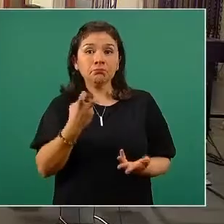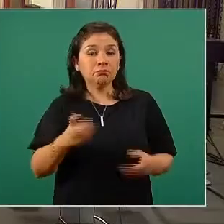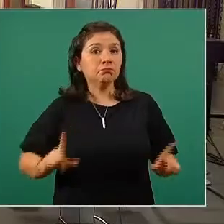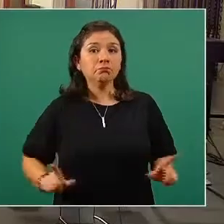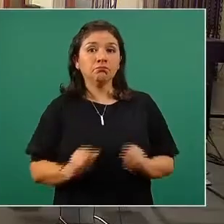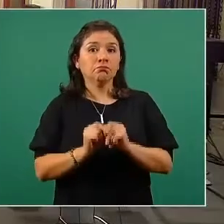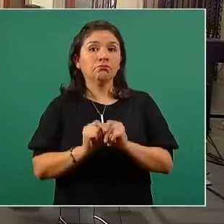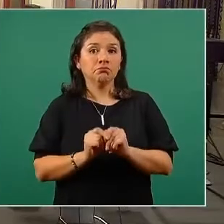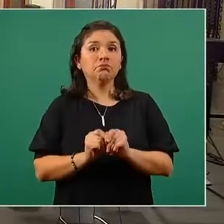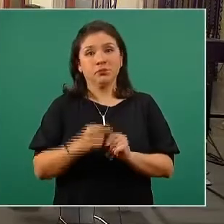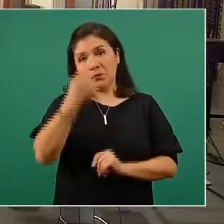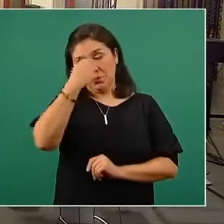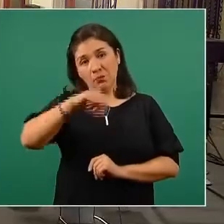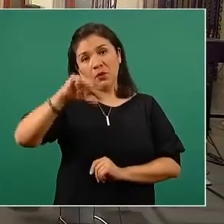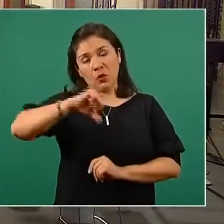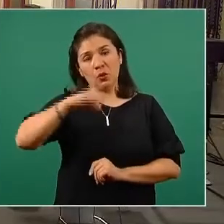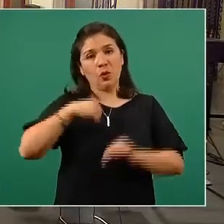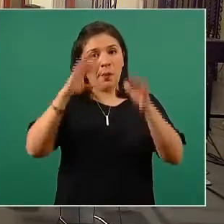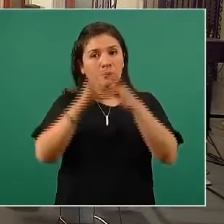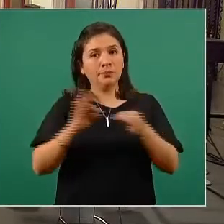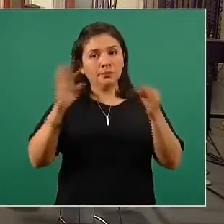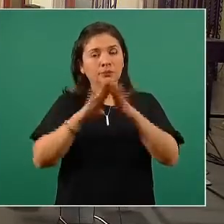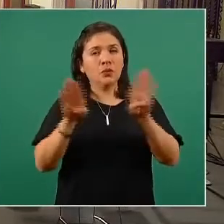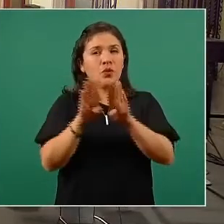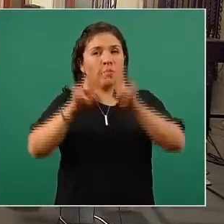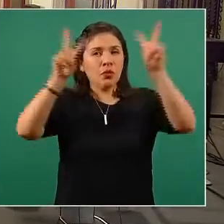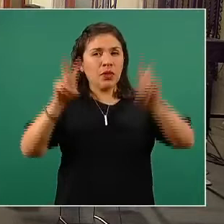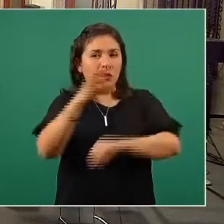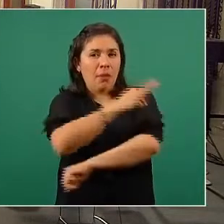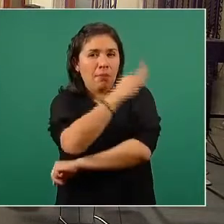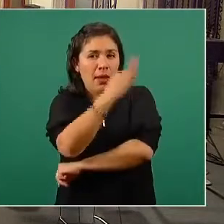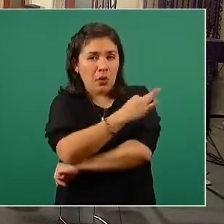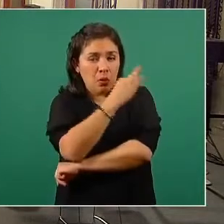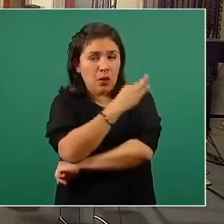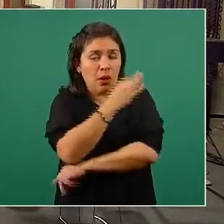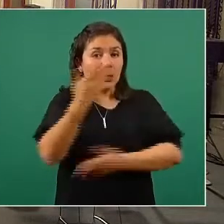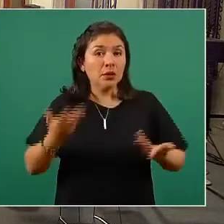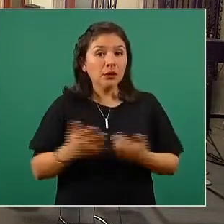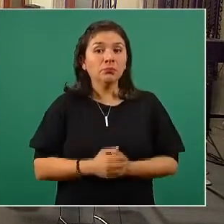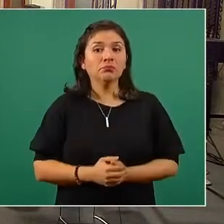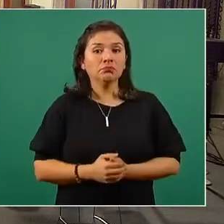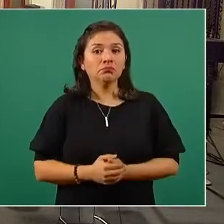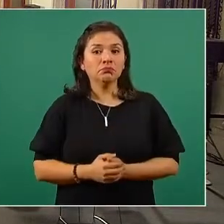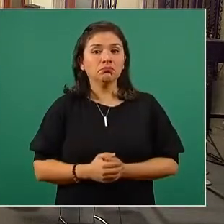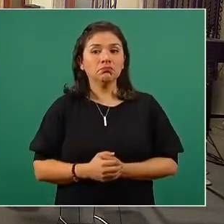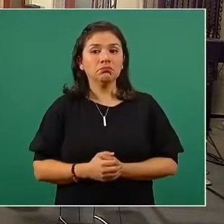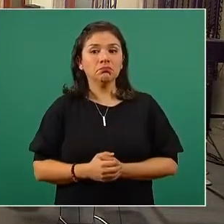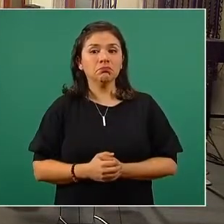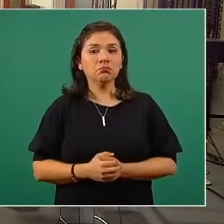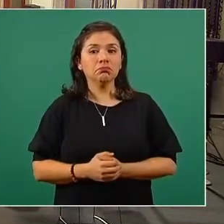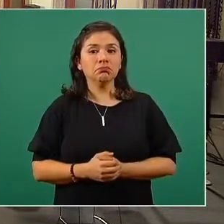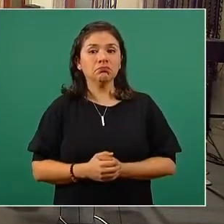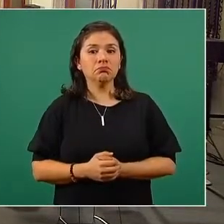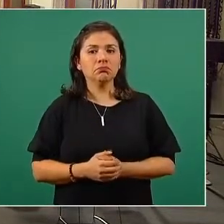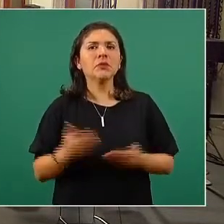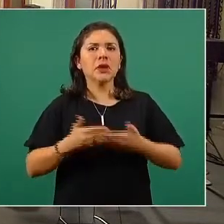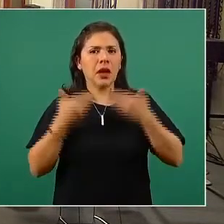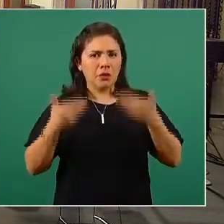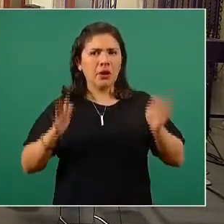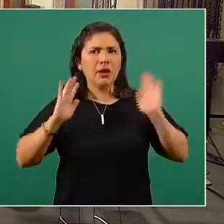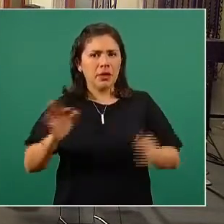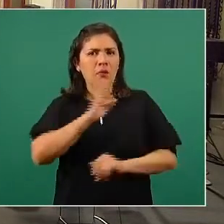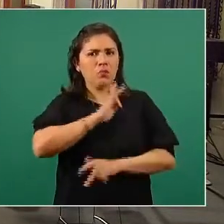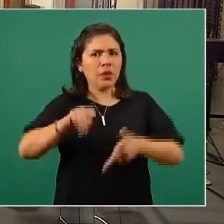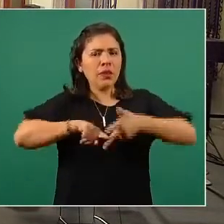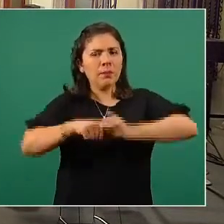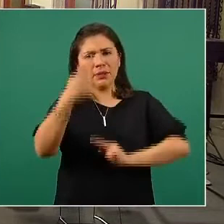sería en la parte del componente del avance de la estrategia, y entiendo que ya podemos dar